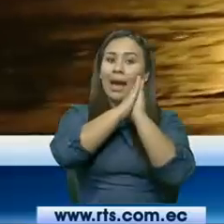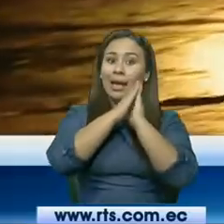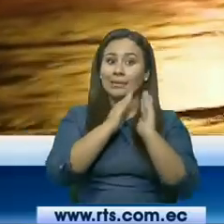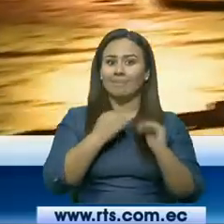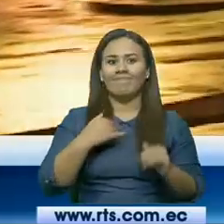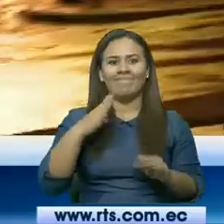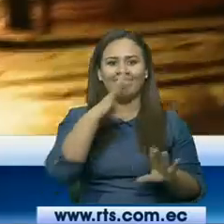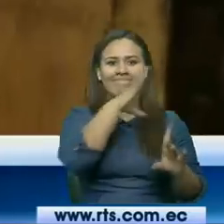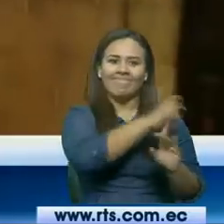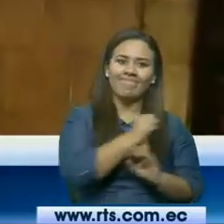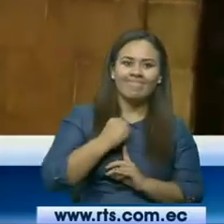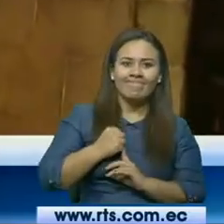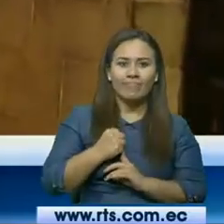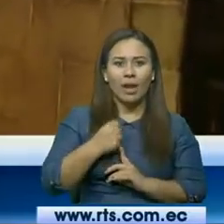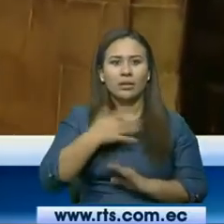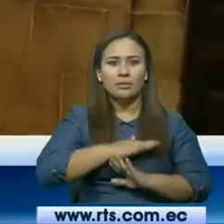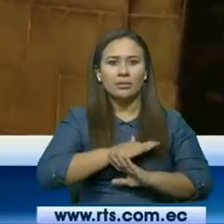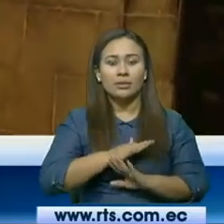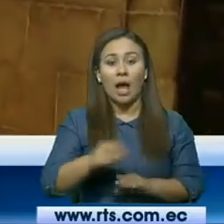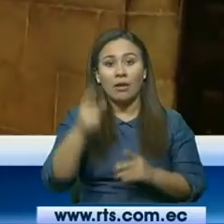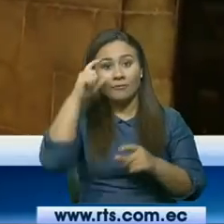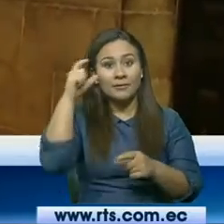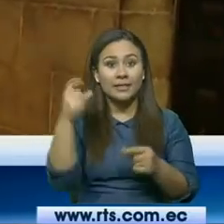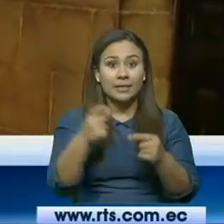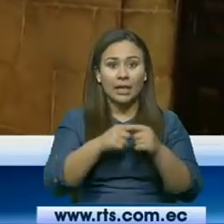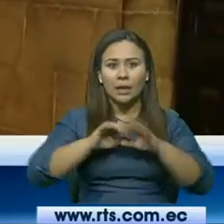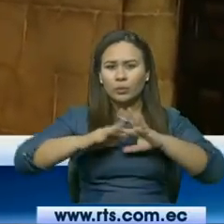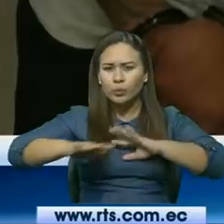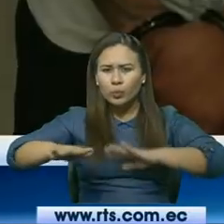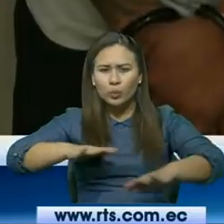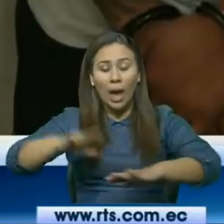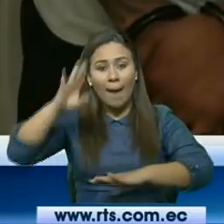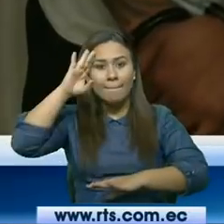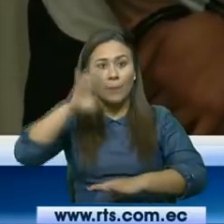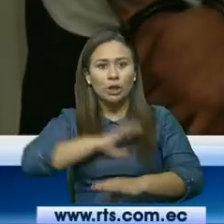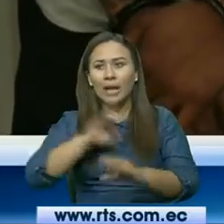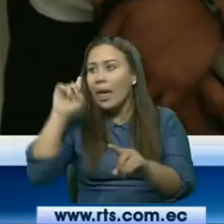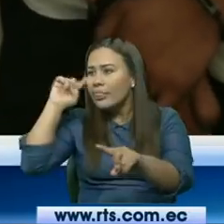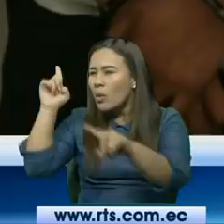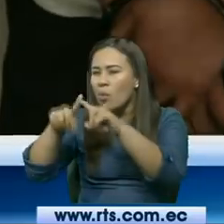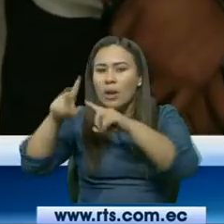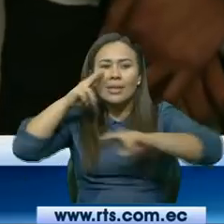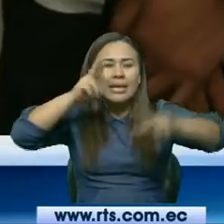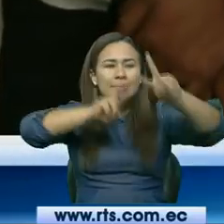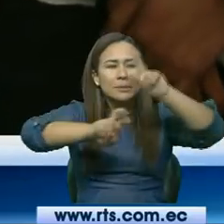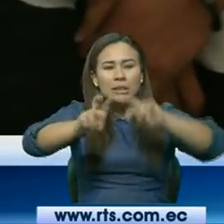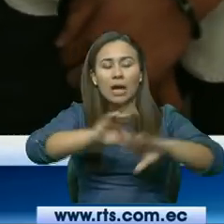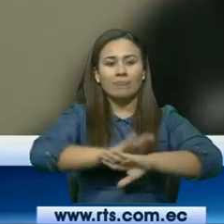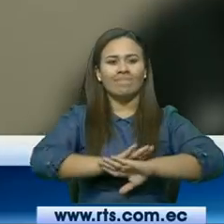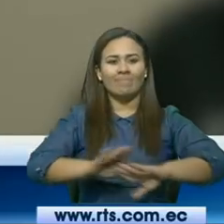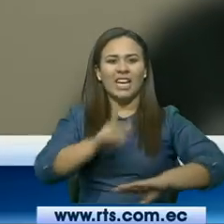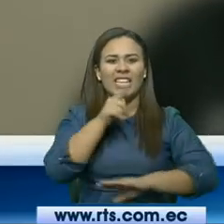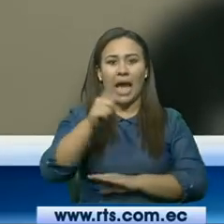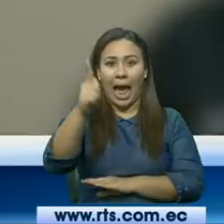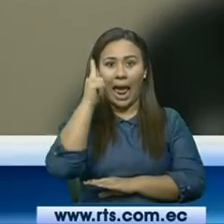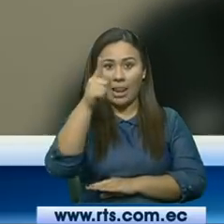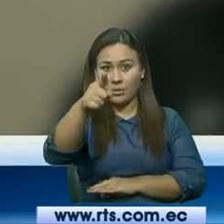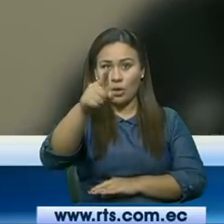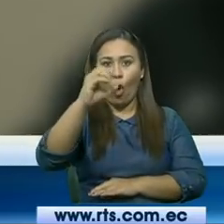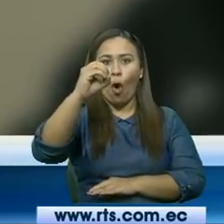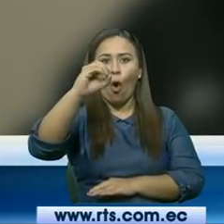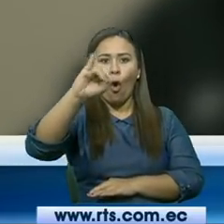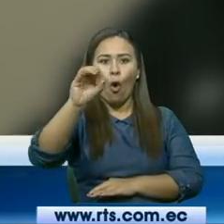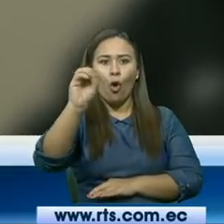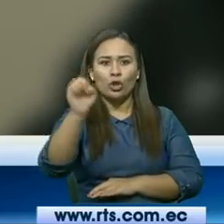coordinación con la fiscalía investigaron a los supuestos integrantes de la organización delictiva liderada por varias ojos un sujeto con un